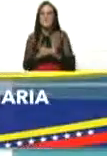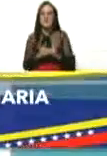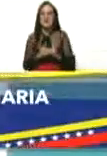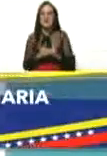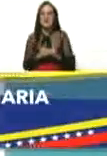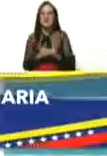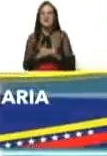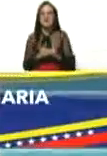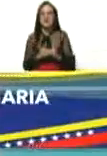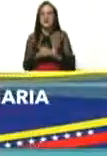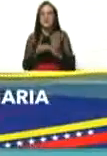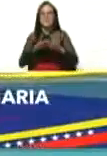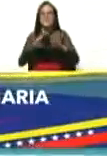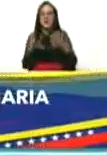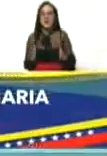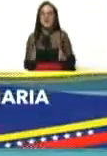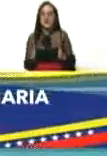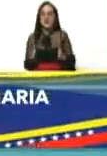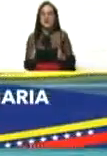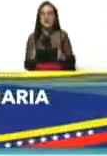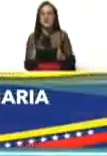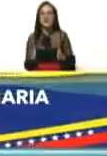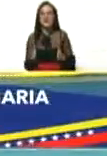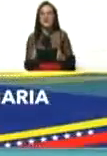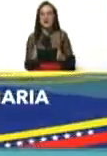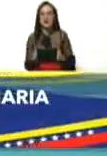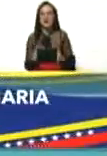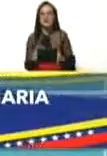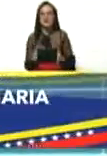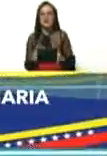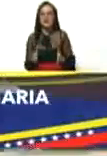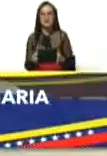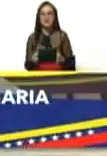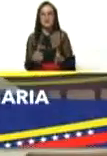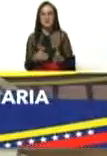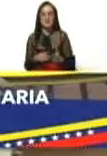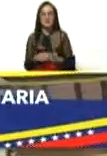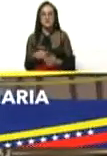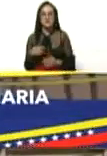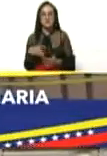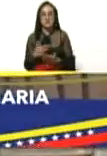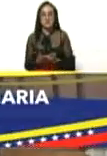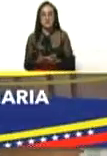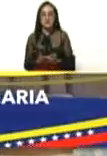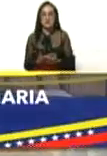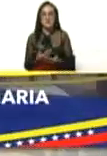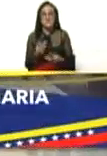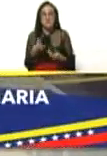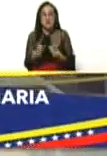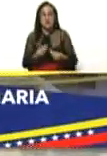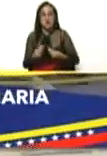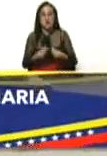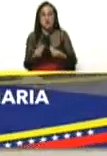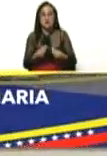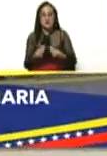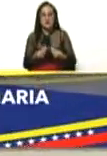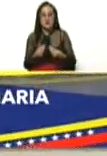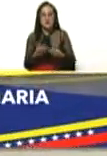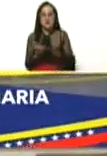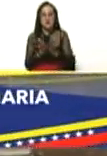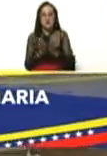29.279 mesas y sillas con trabajo voluntario. Entonces, lo que estamos haciendo acá en esta